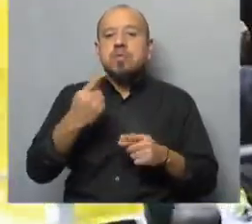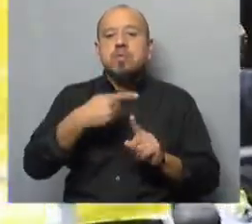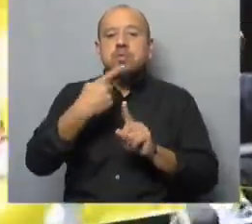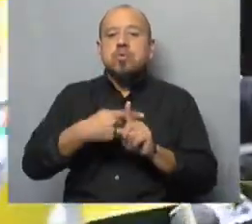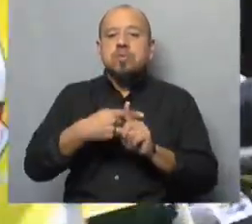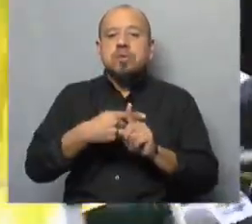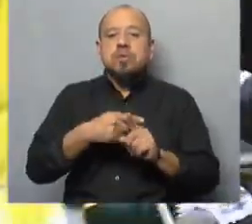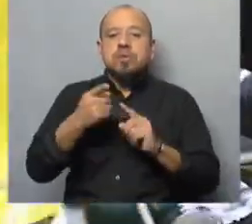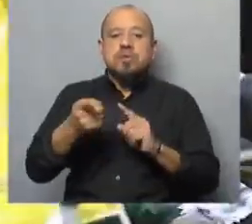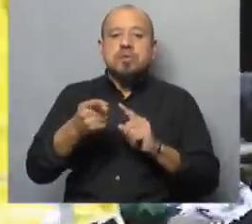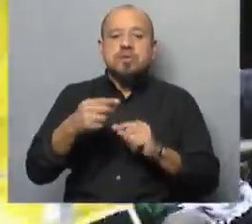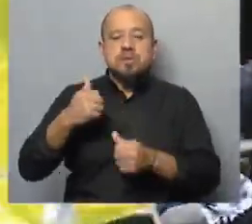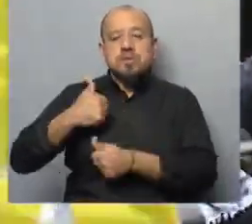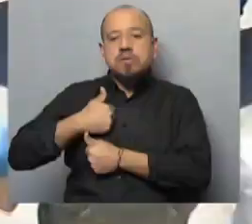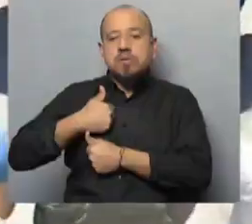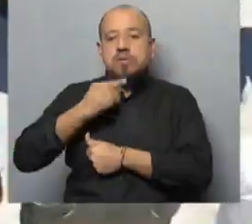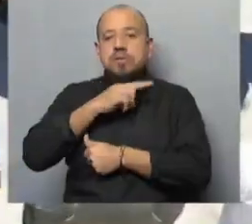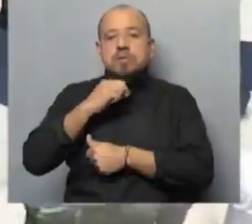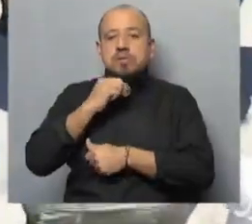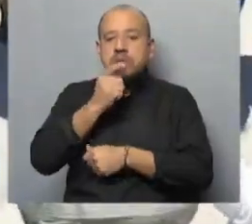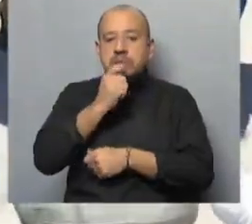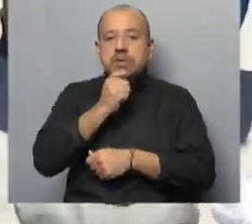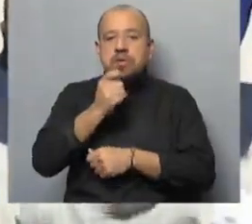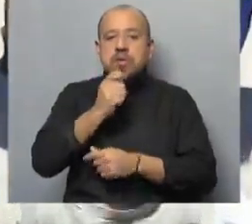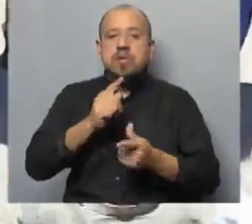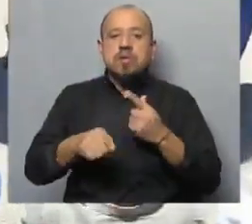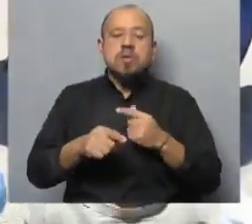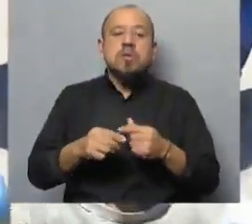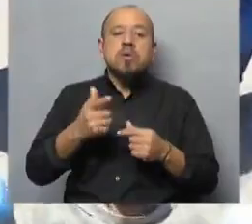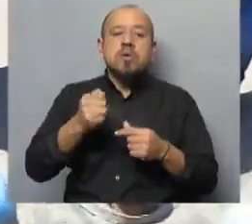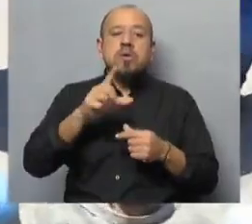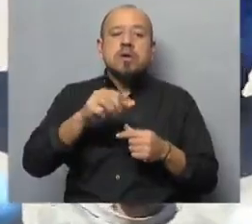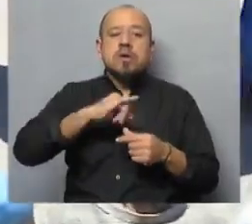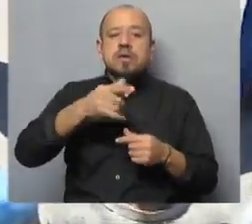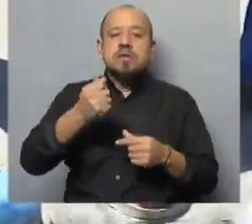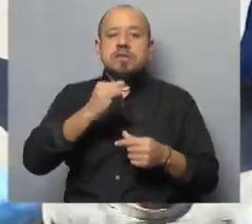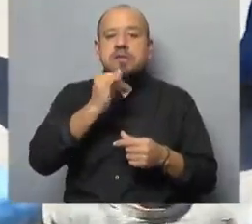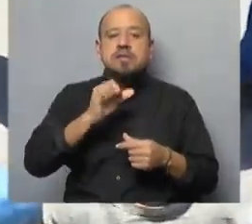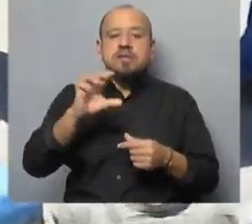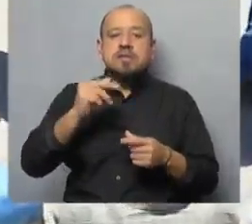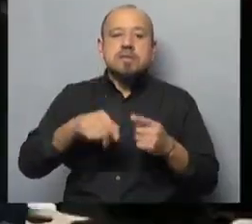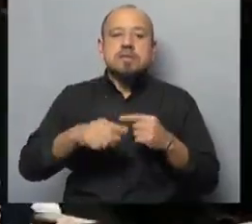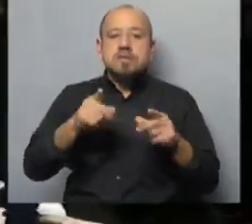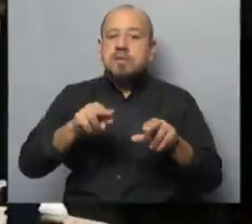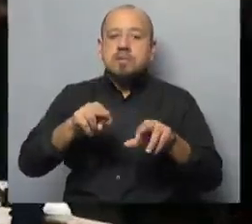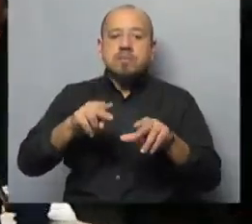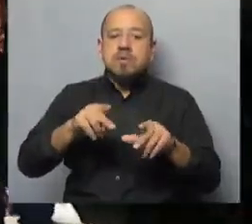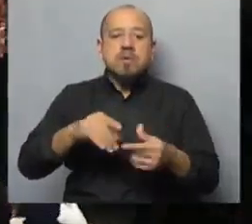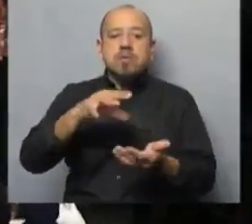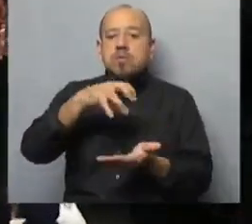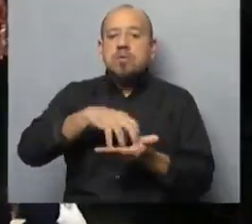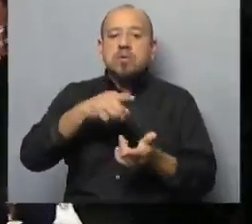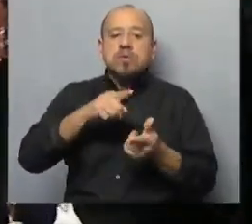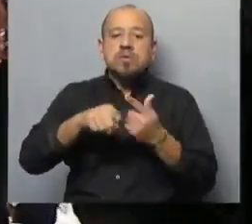por parte del ejército de israel de una periodista de la cadena al yazira que cubría la represión en los mismos territorios ocupados donde